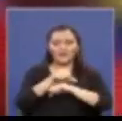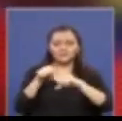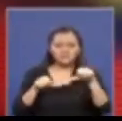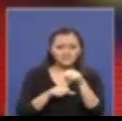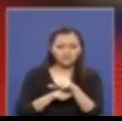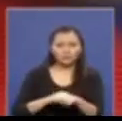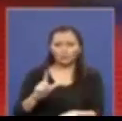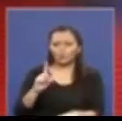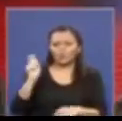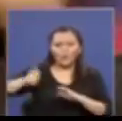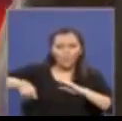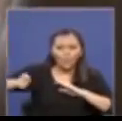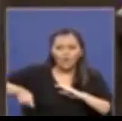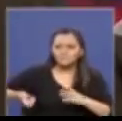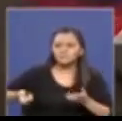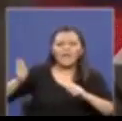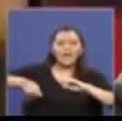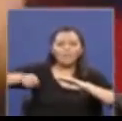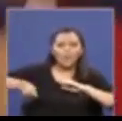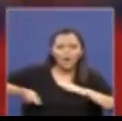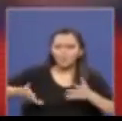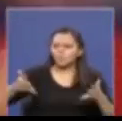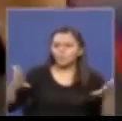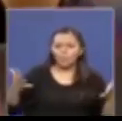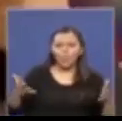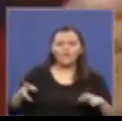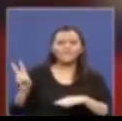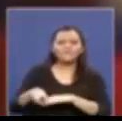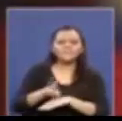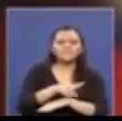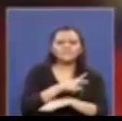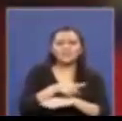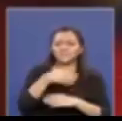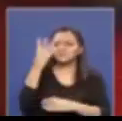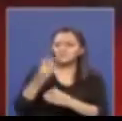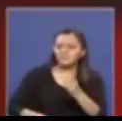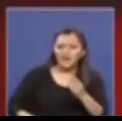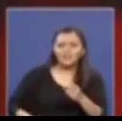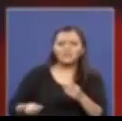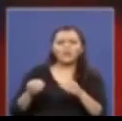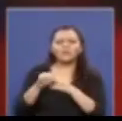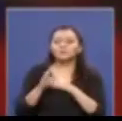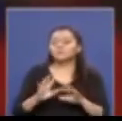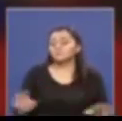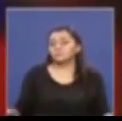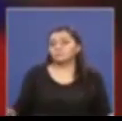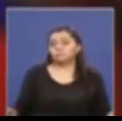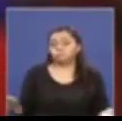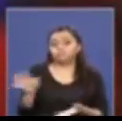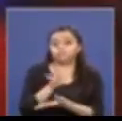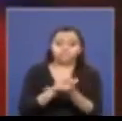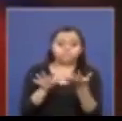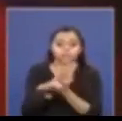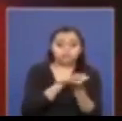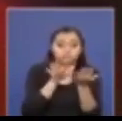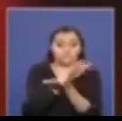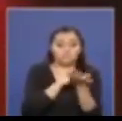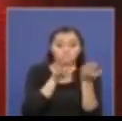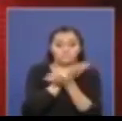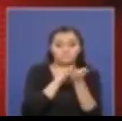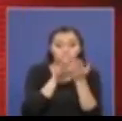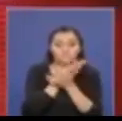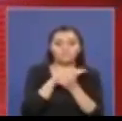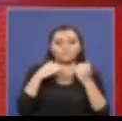asesorías legales, los fiscales fallaban una y otra vez, no habían unidades especializadas. Todo eso ha ido cambiando, por